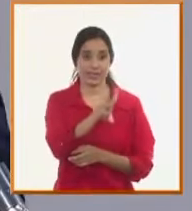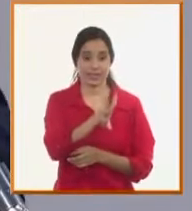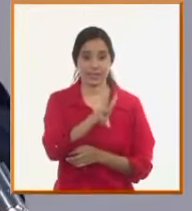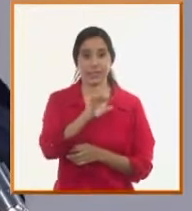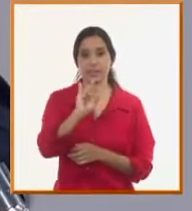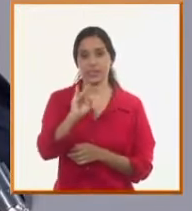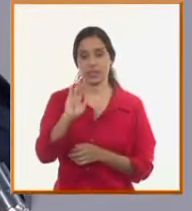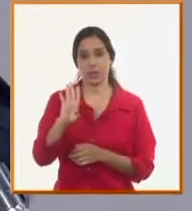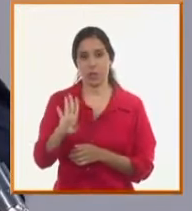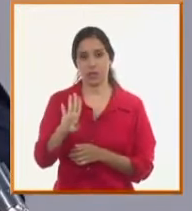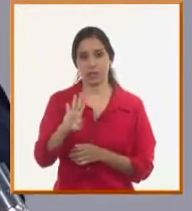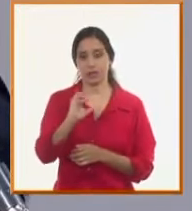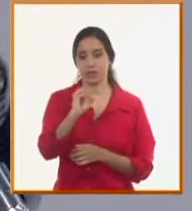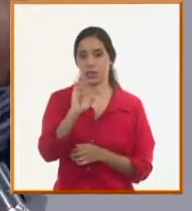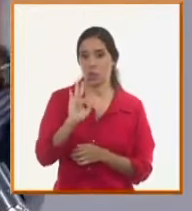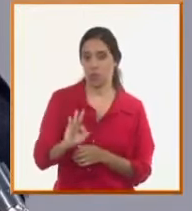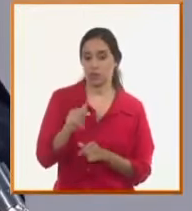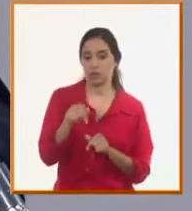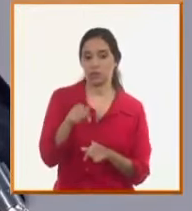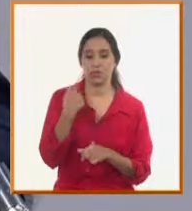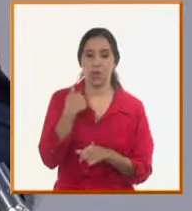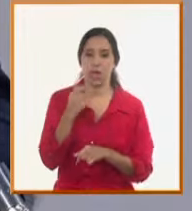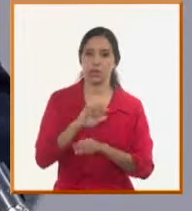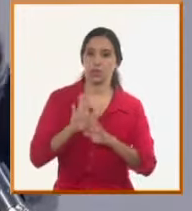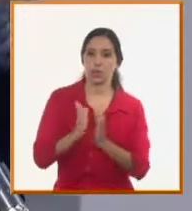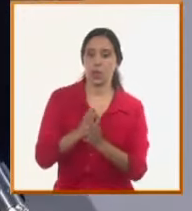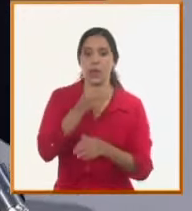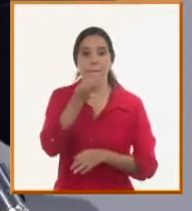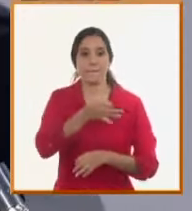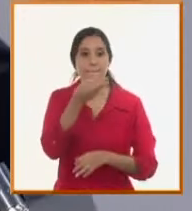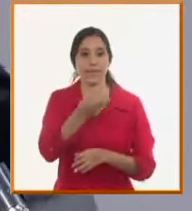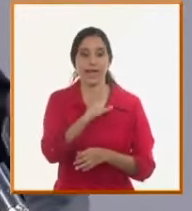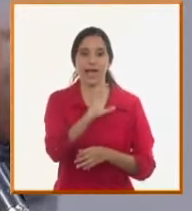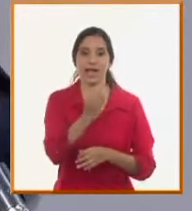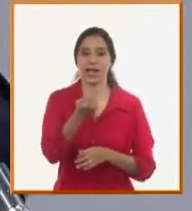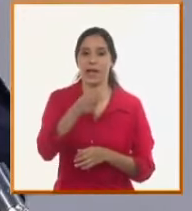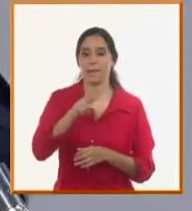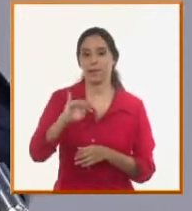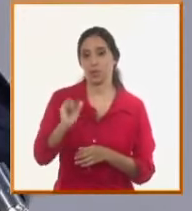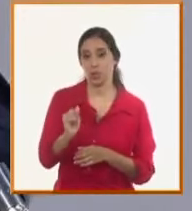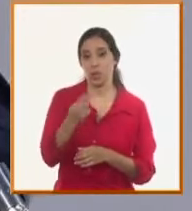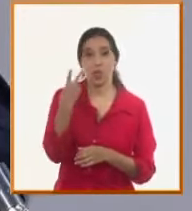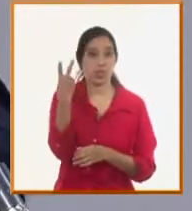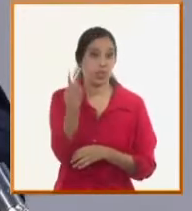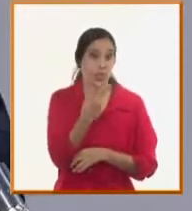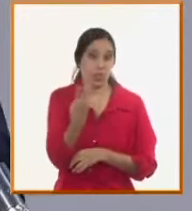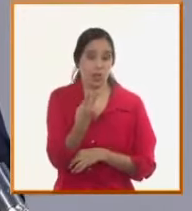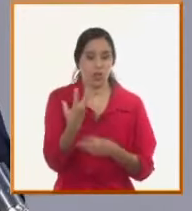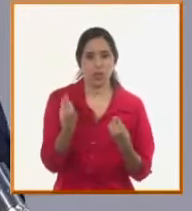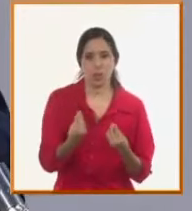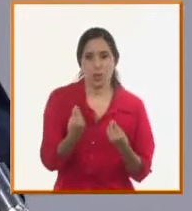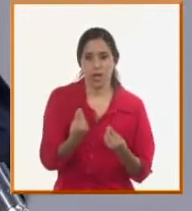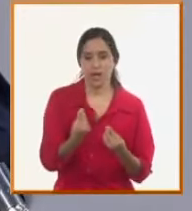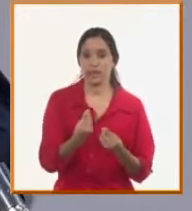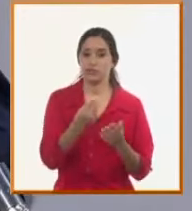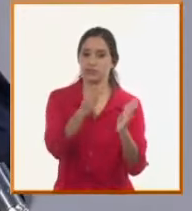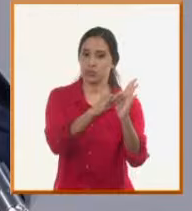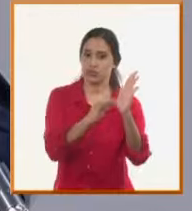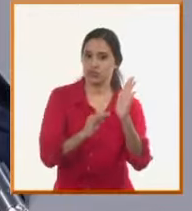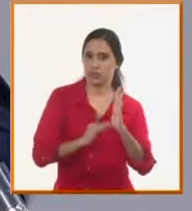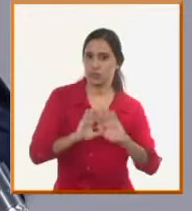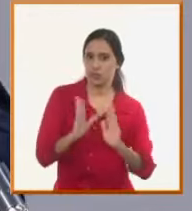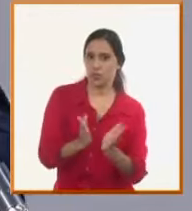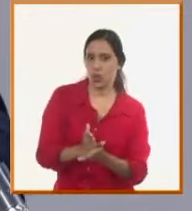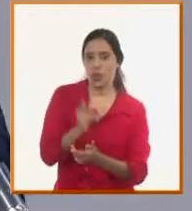374-08, también de este propio año, donde explica en su capítulo 2 cuáles son los requisitos que requiere una persona